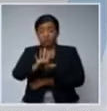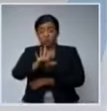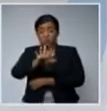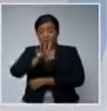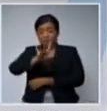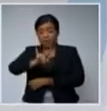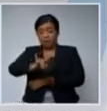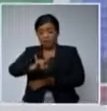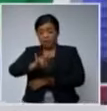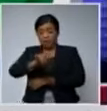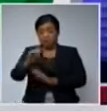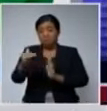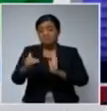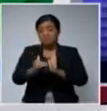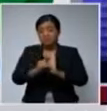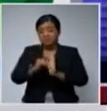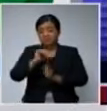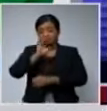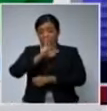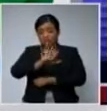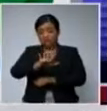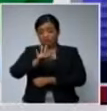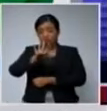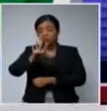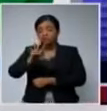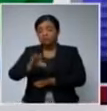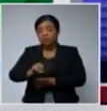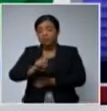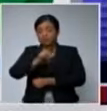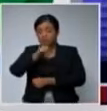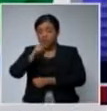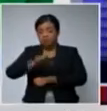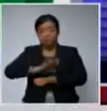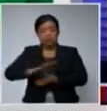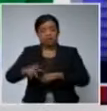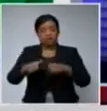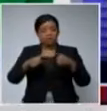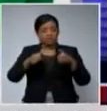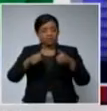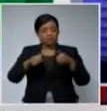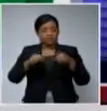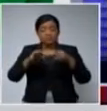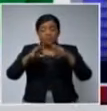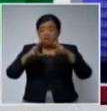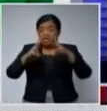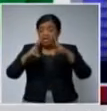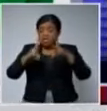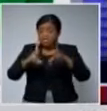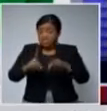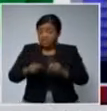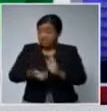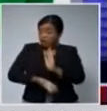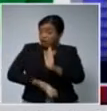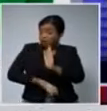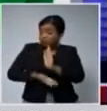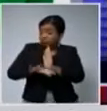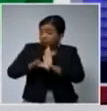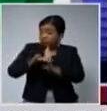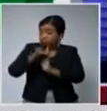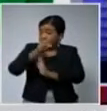59.550 pacientes recuperados. Cifra elevada de pacientes en terapias intensivas